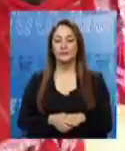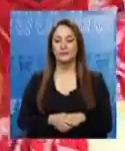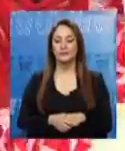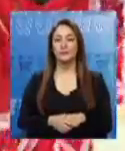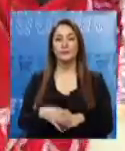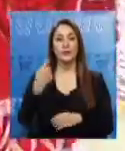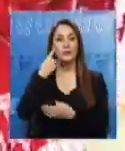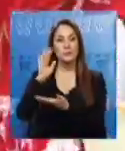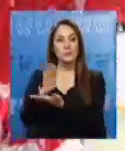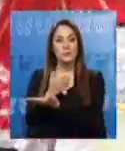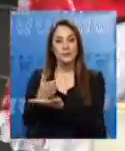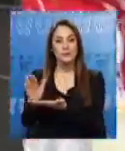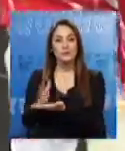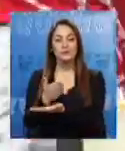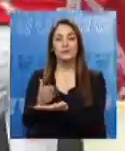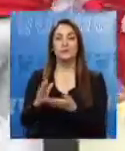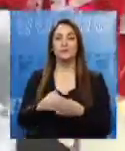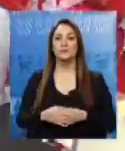Con música,